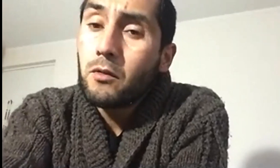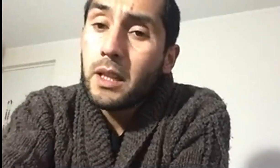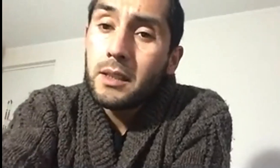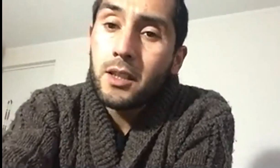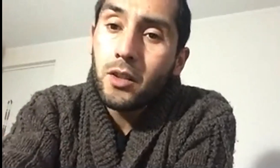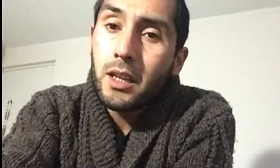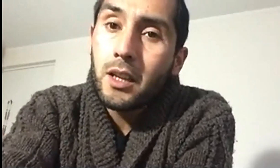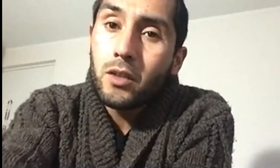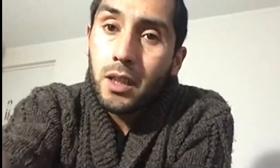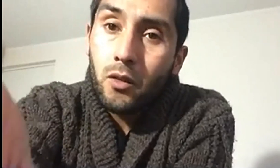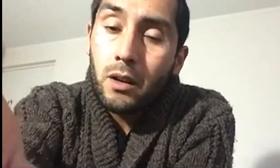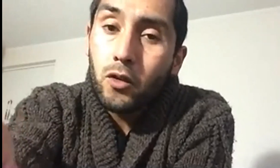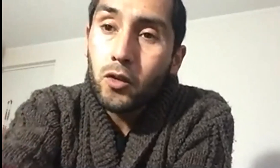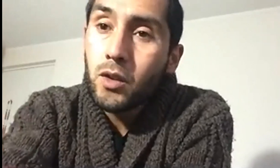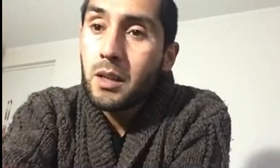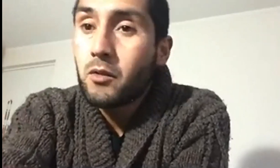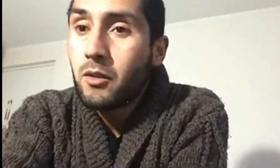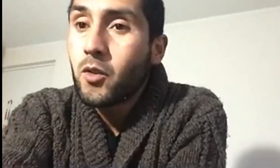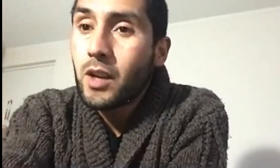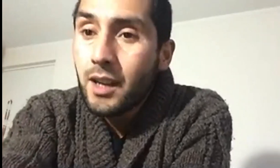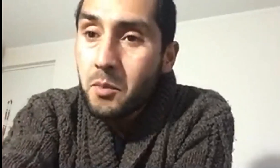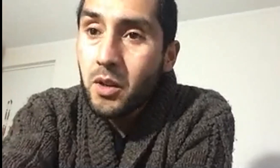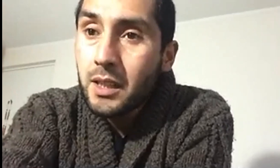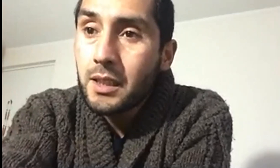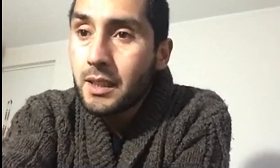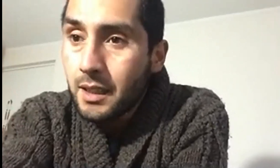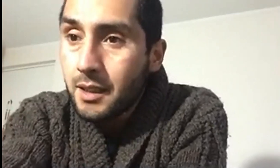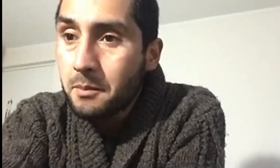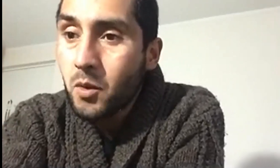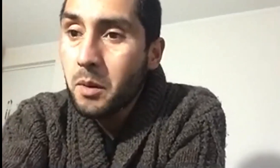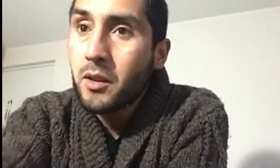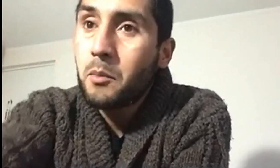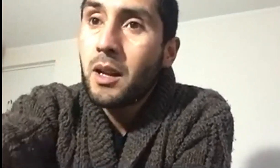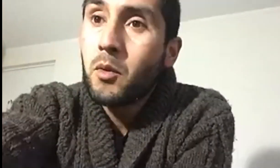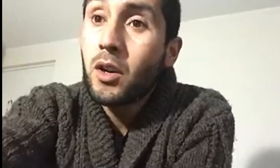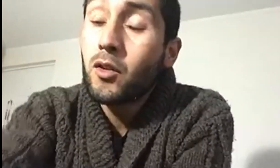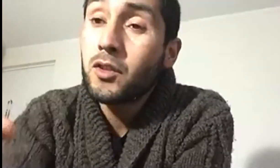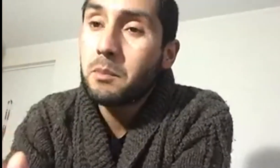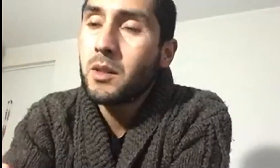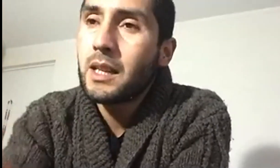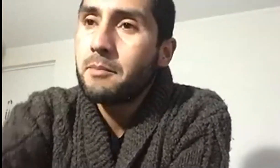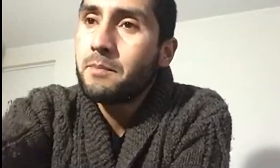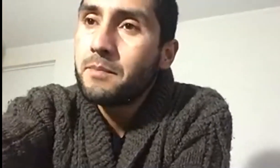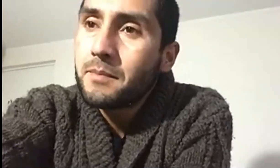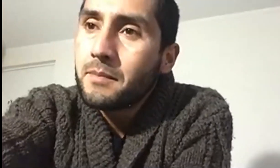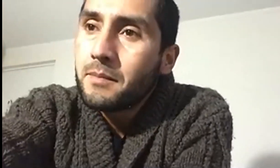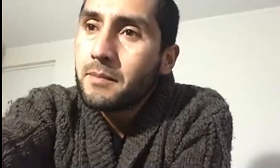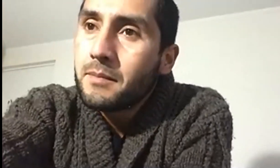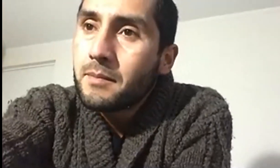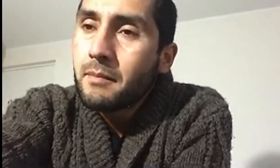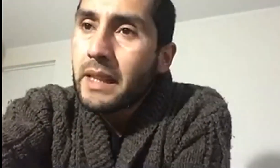No se olviden, ¿cierto? Quienes no tienen alguna foto suya, de por favor colocarla, porque así por lo menos después las puedo reconocer, ¿ya?